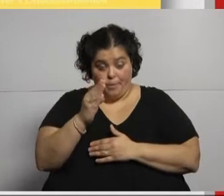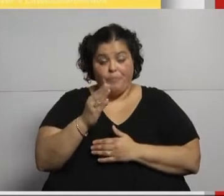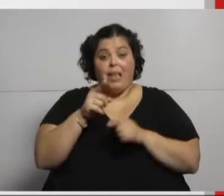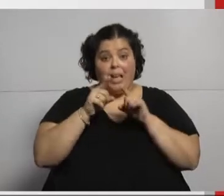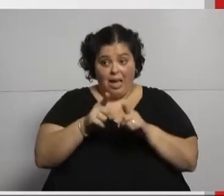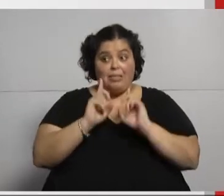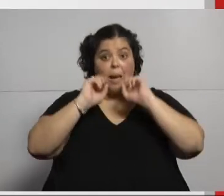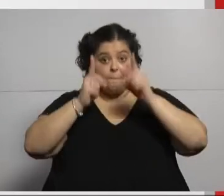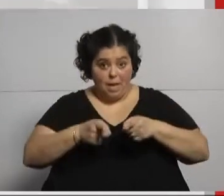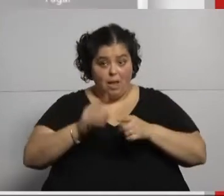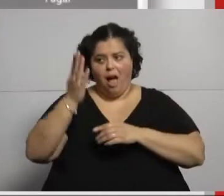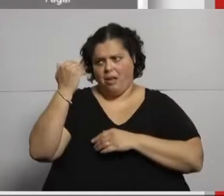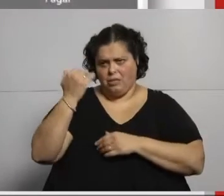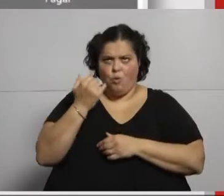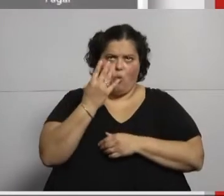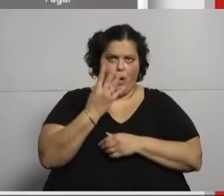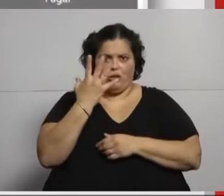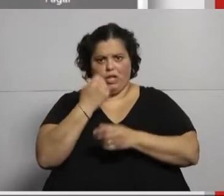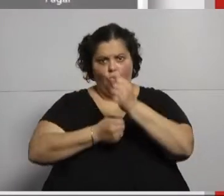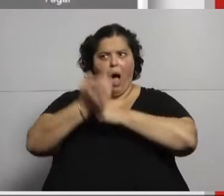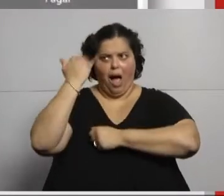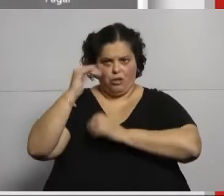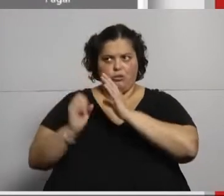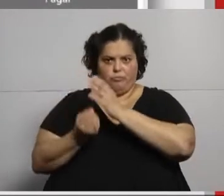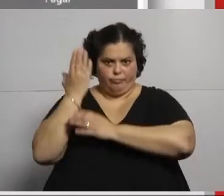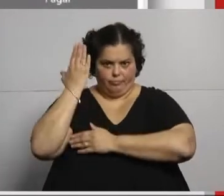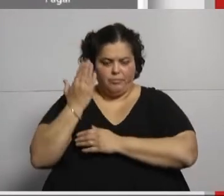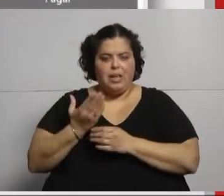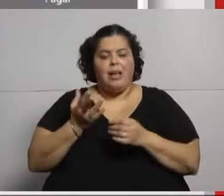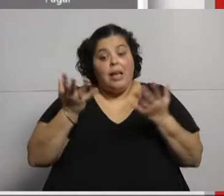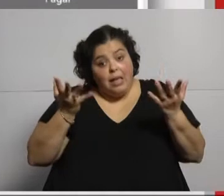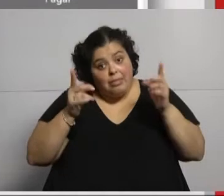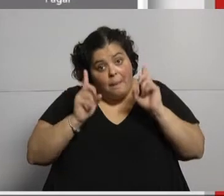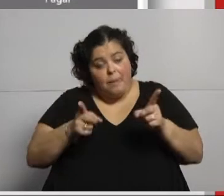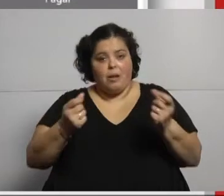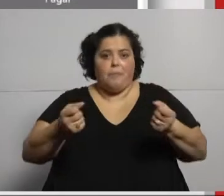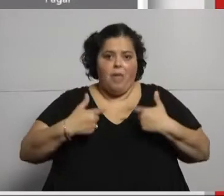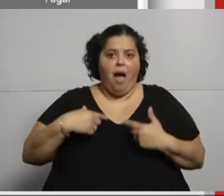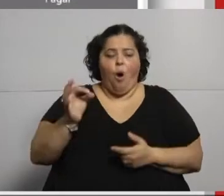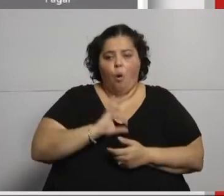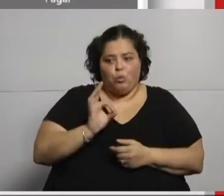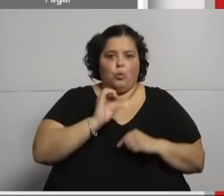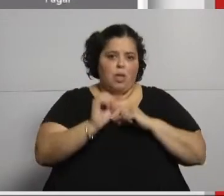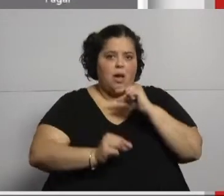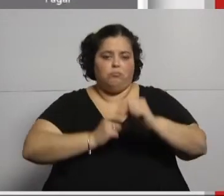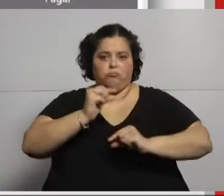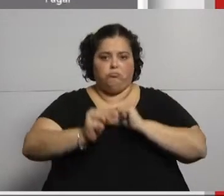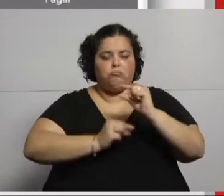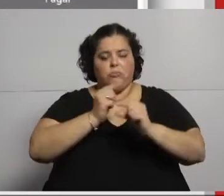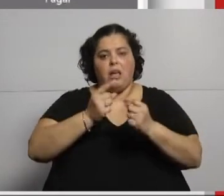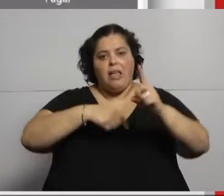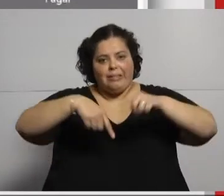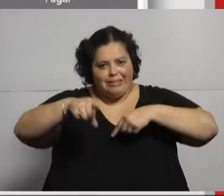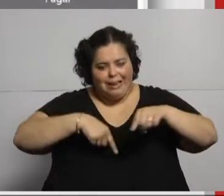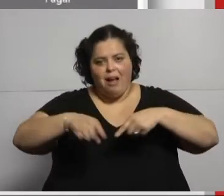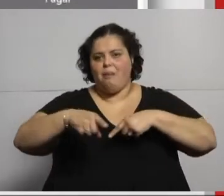4 o 5 años y que nos ha permitido ir brindando paulatinamente, como digo, no hemos arrancado con todos los trámites